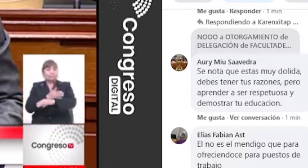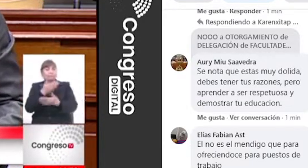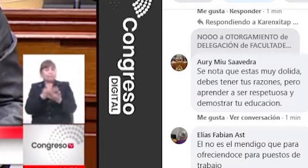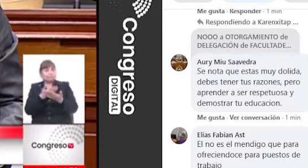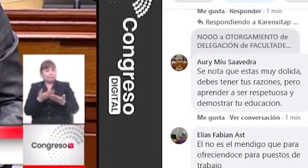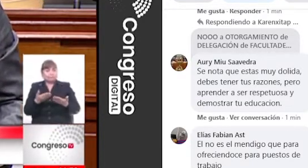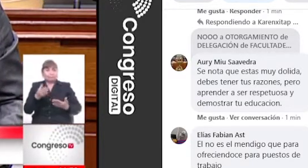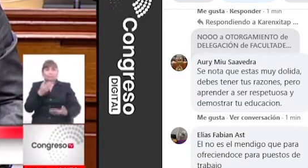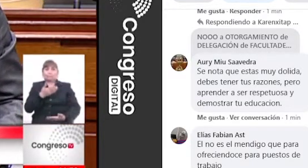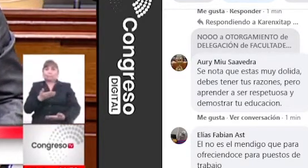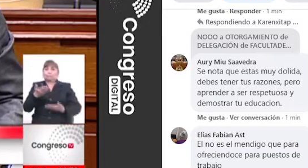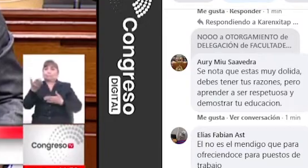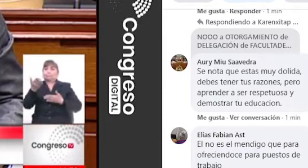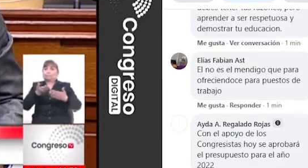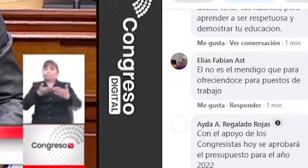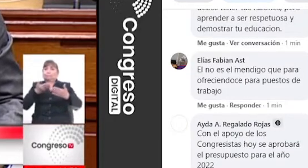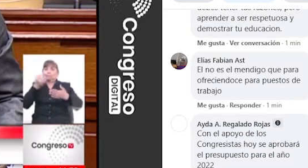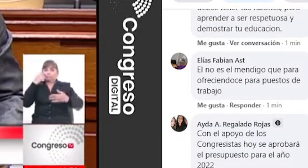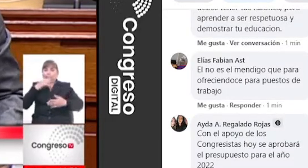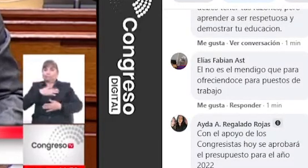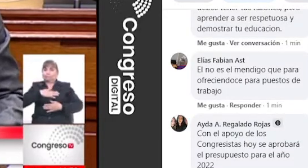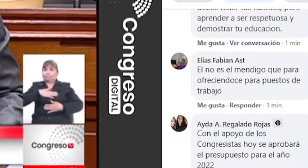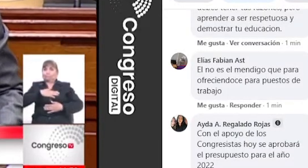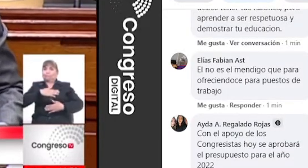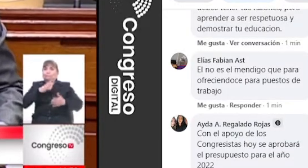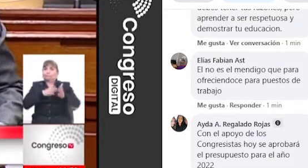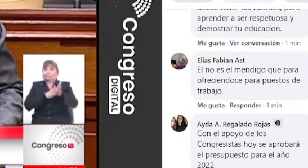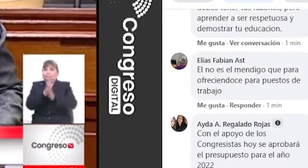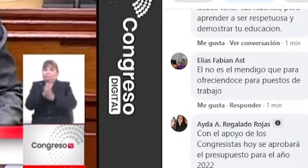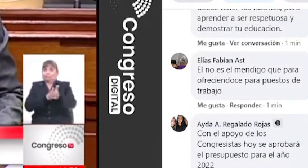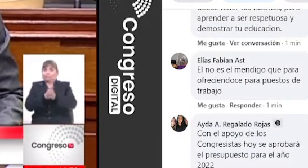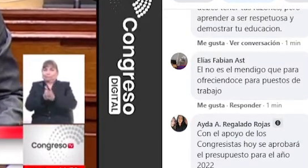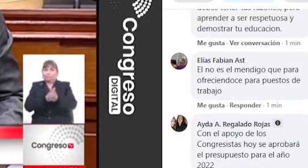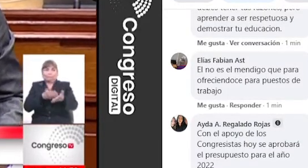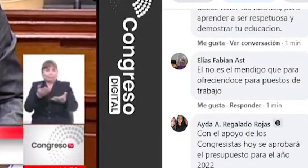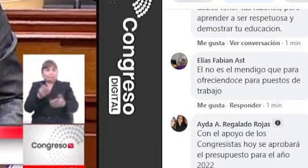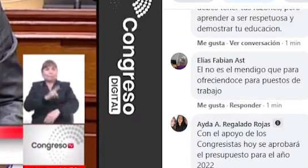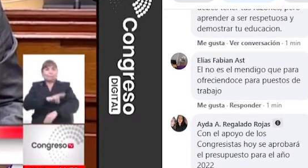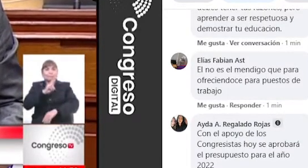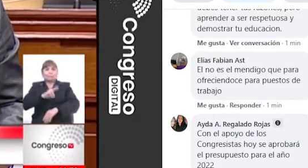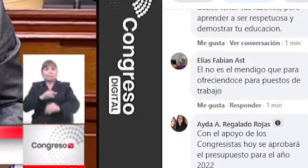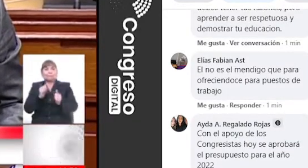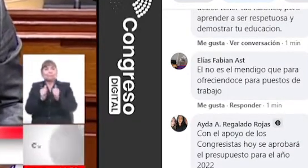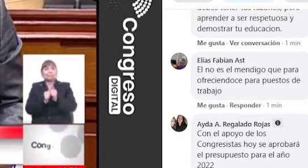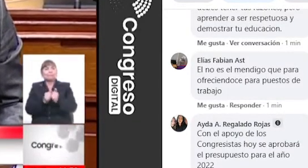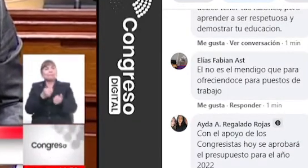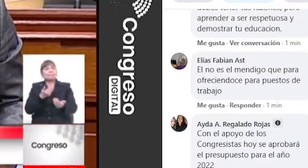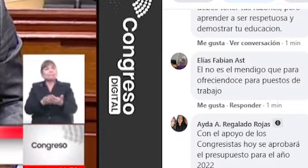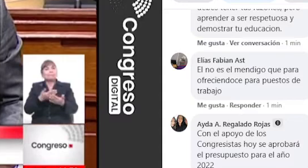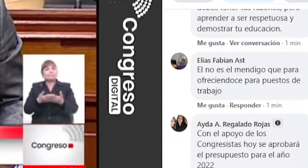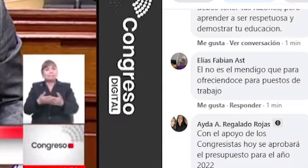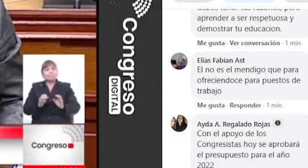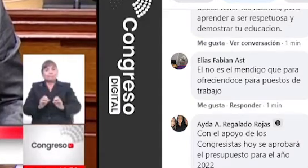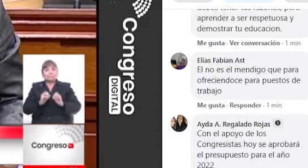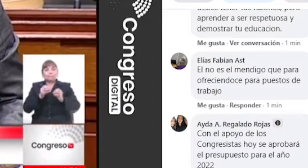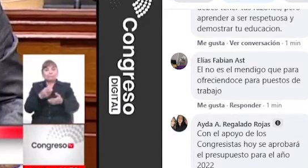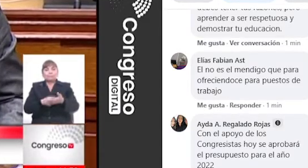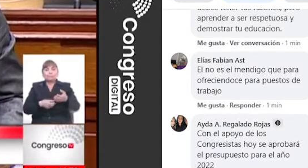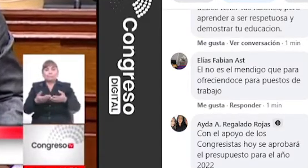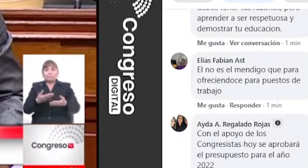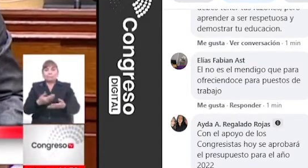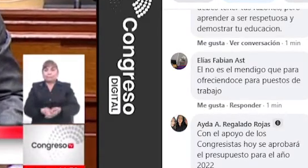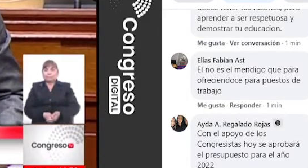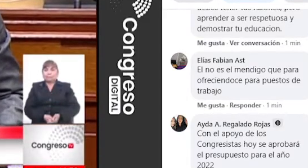de servicios para favorecer el ejercicio de funciones de los gobiernos regionales en materia de gestión de riesgos de